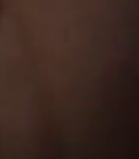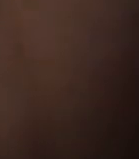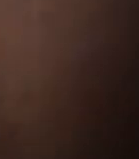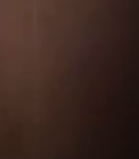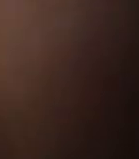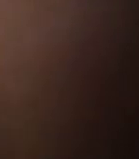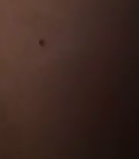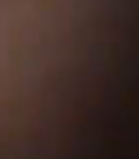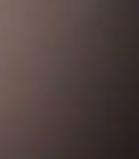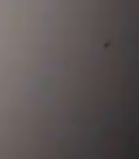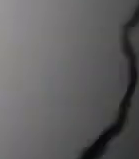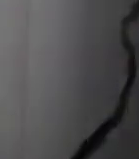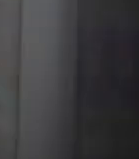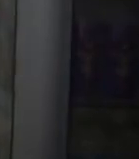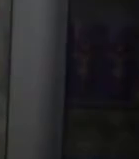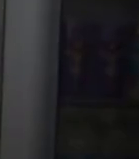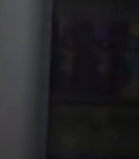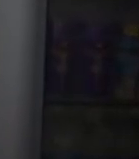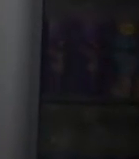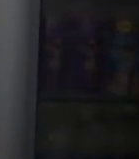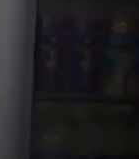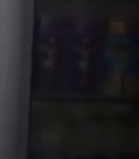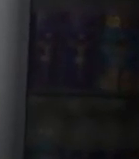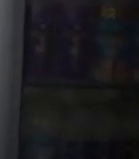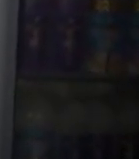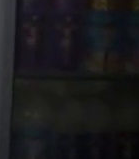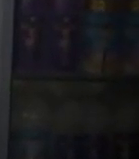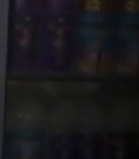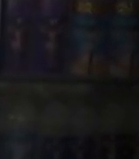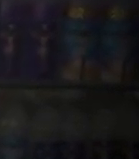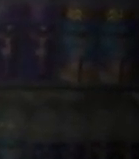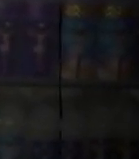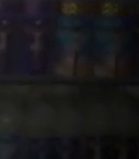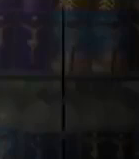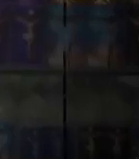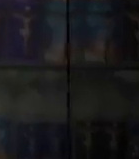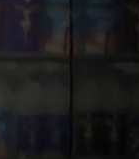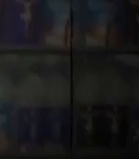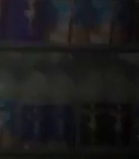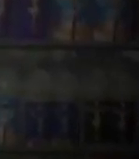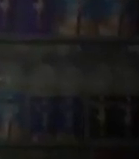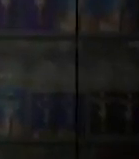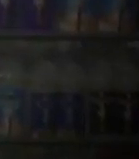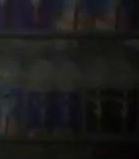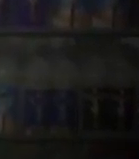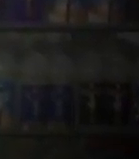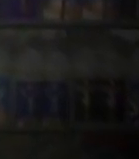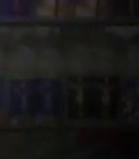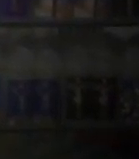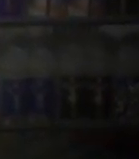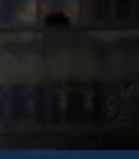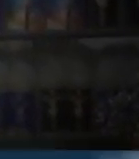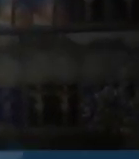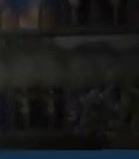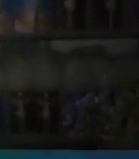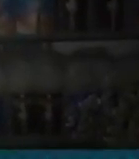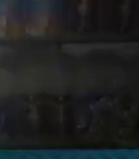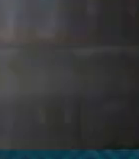tienen 4 o 5 hijos. ¿Y te llega hasta las lágrimas por la rabia? Por la rabia, por la impotencia, que nadie hace nada